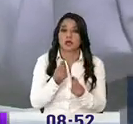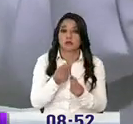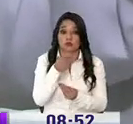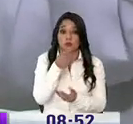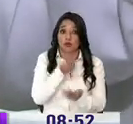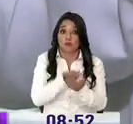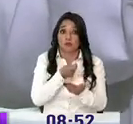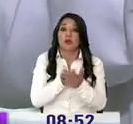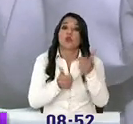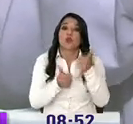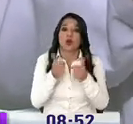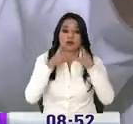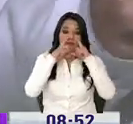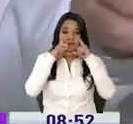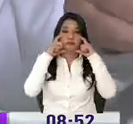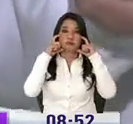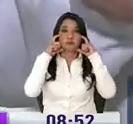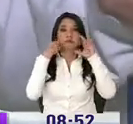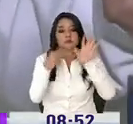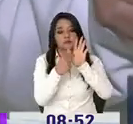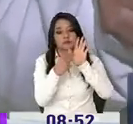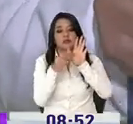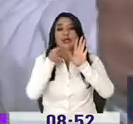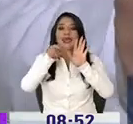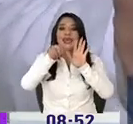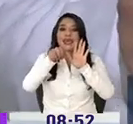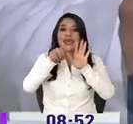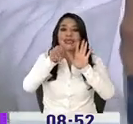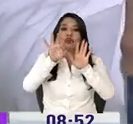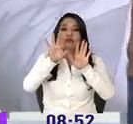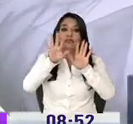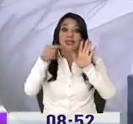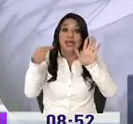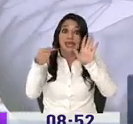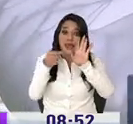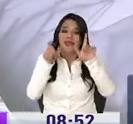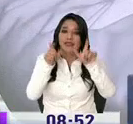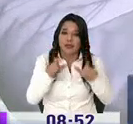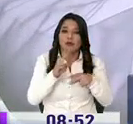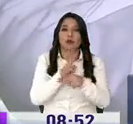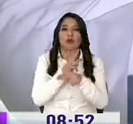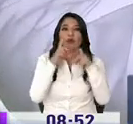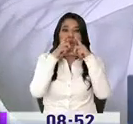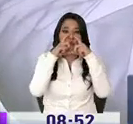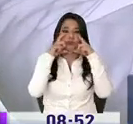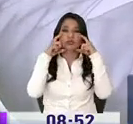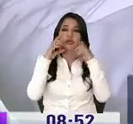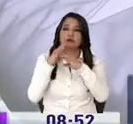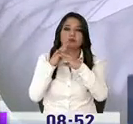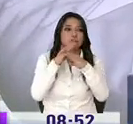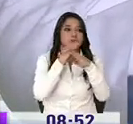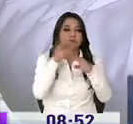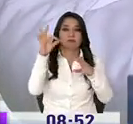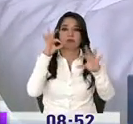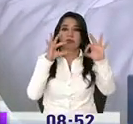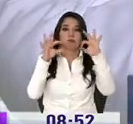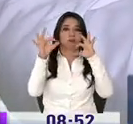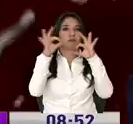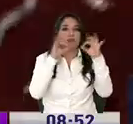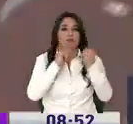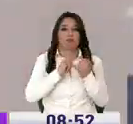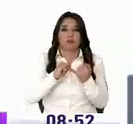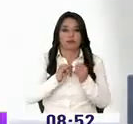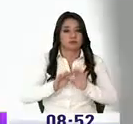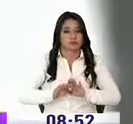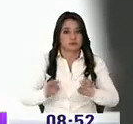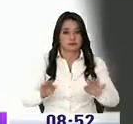de N95. Esta mascarilla es la que realmente va a proteger del contagio de las gotitas de aire donde va el virus.